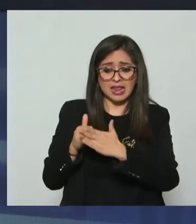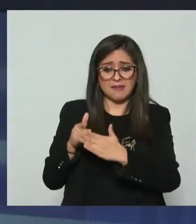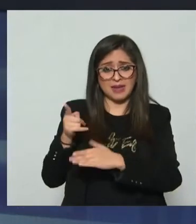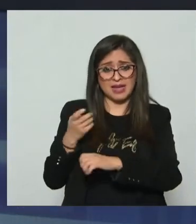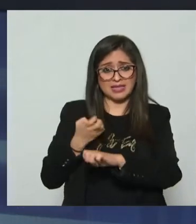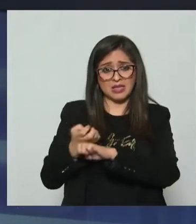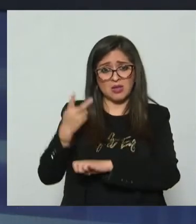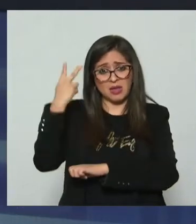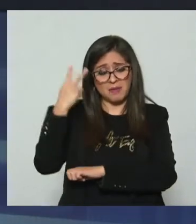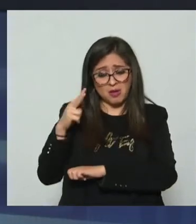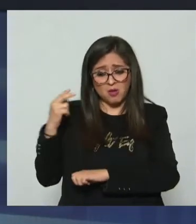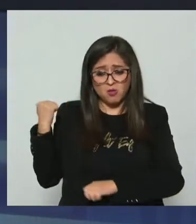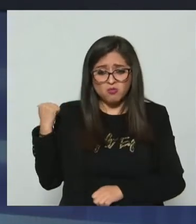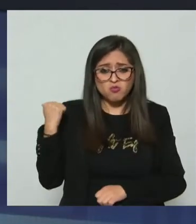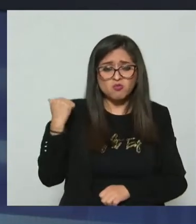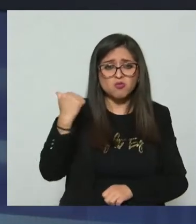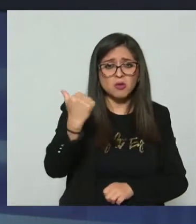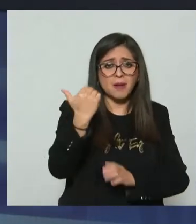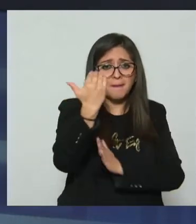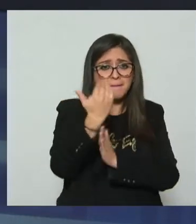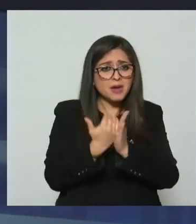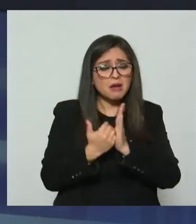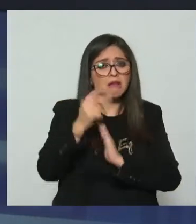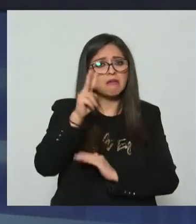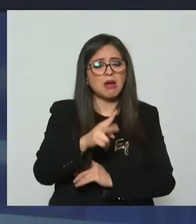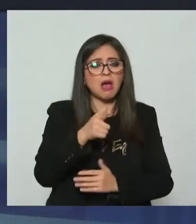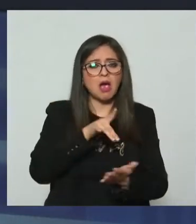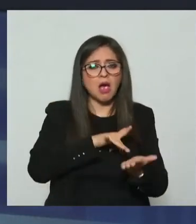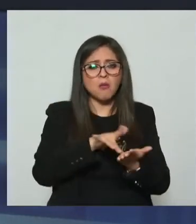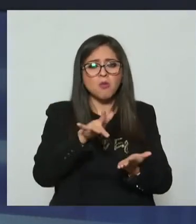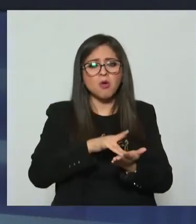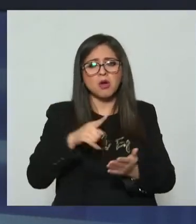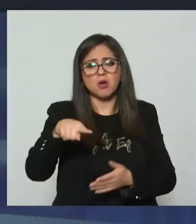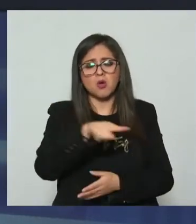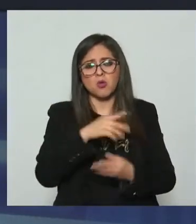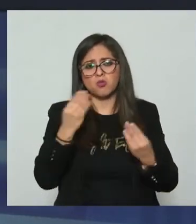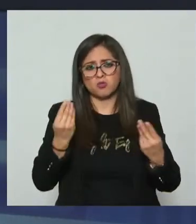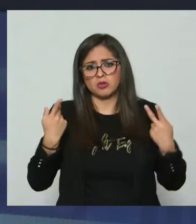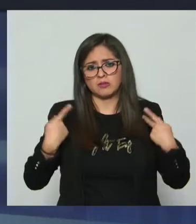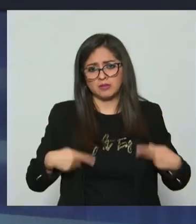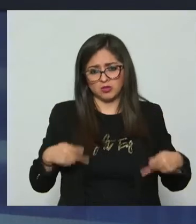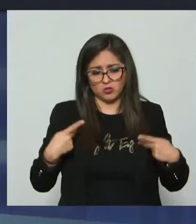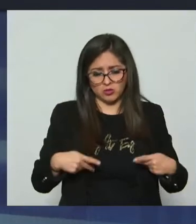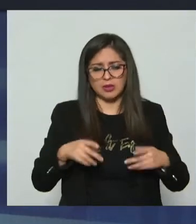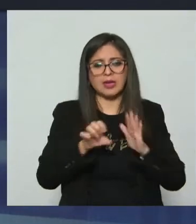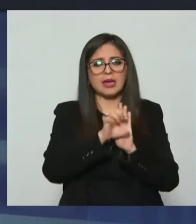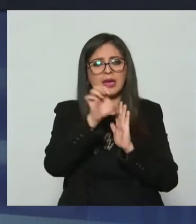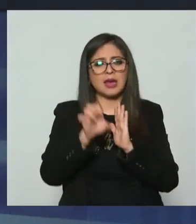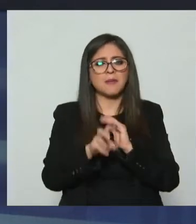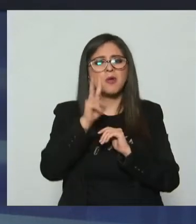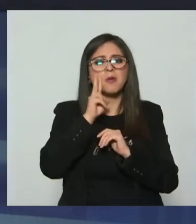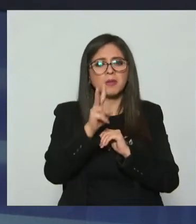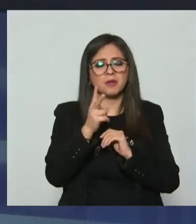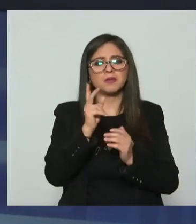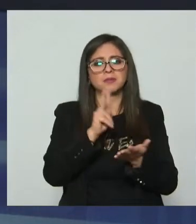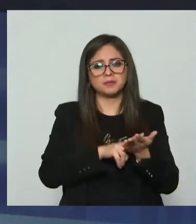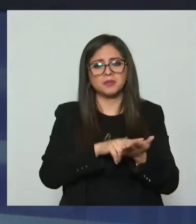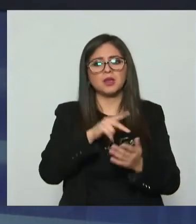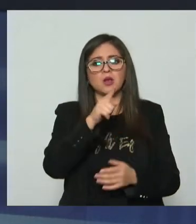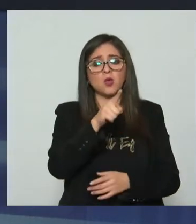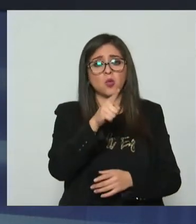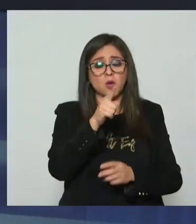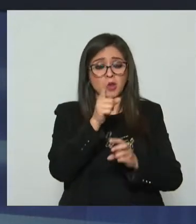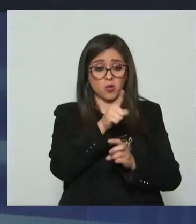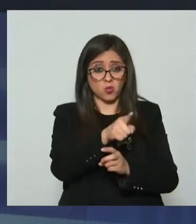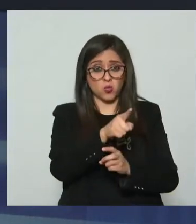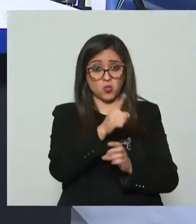a tener una reducción en sus traslados muy grande. Es un gran beneficio para ellos. Ahora, fíjate las cifras. Solo un autobús de Metrobús